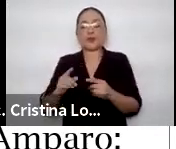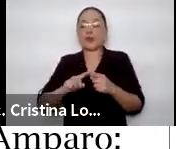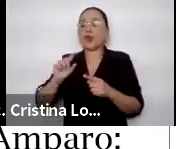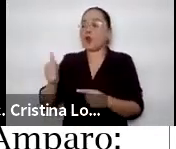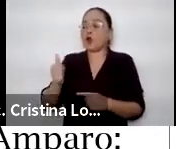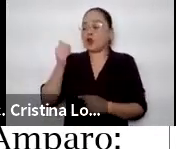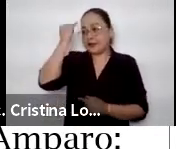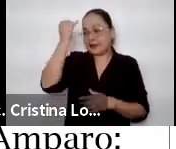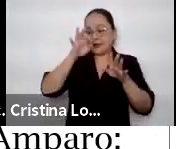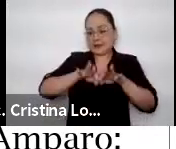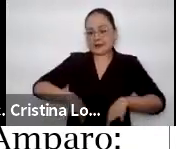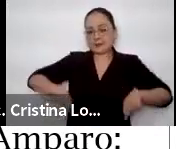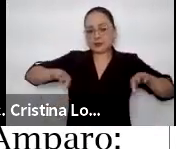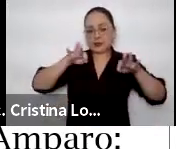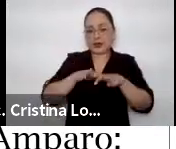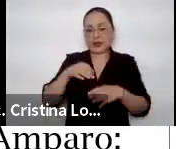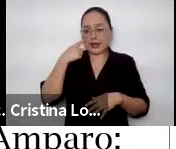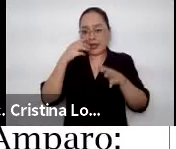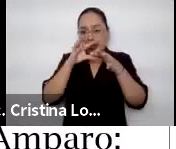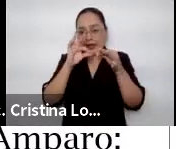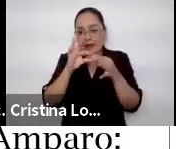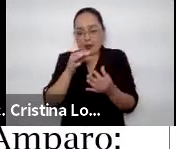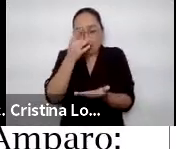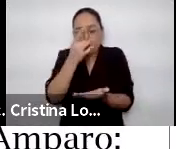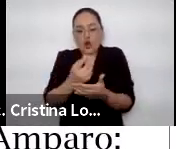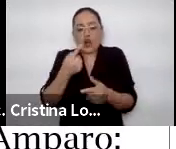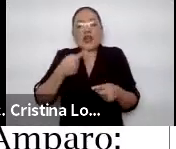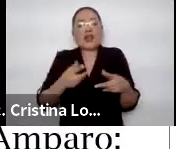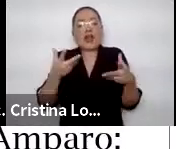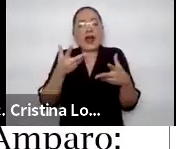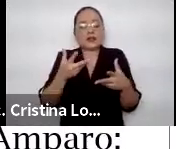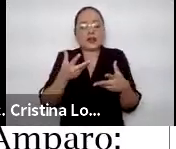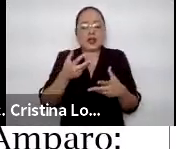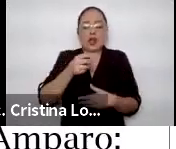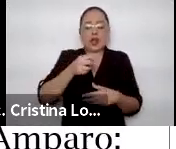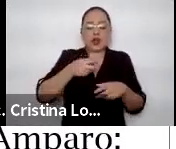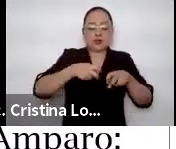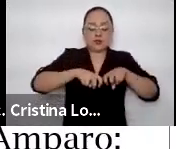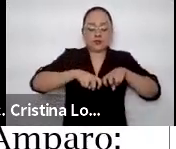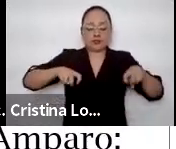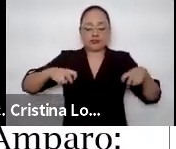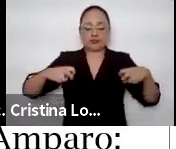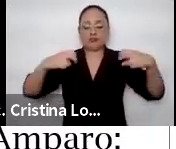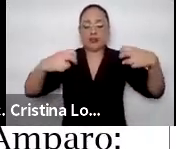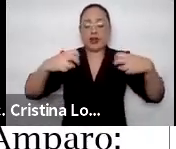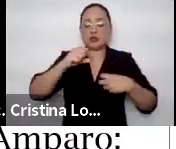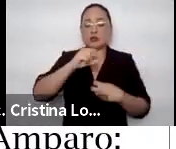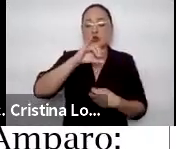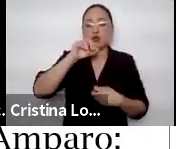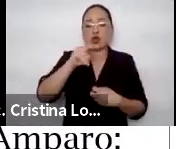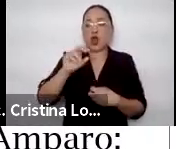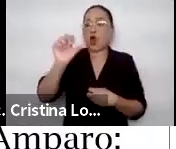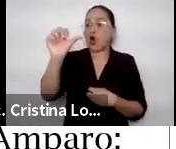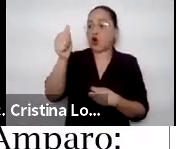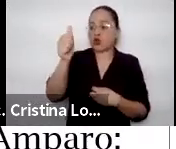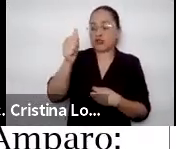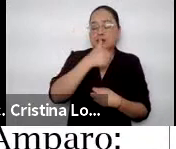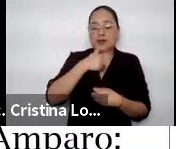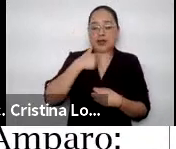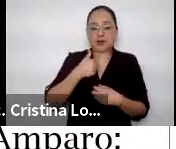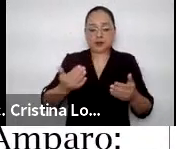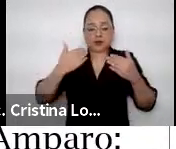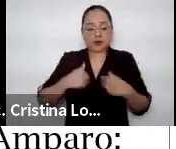importante, como ya lo había mencionado, es que solamente lo pueden emitir el Pleno y las salas de la Suprema Corte de Justicia de la Nación, y con una